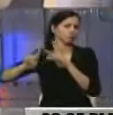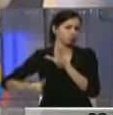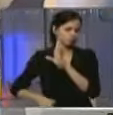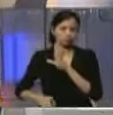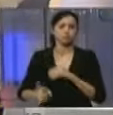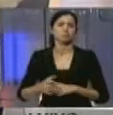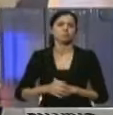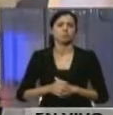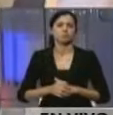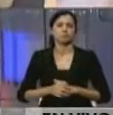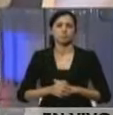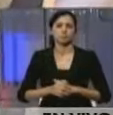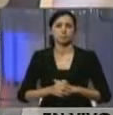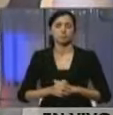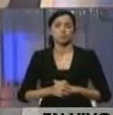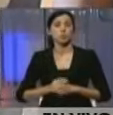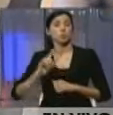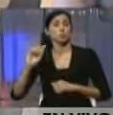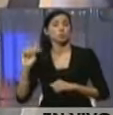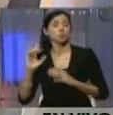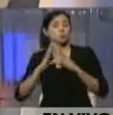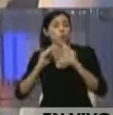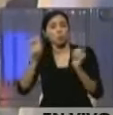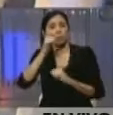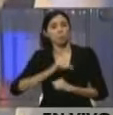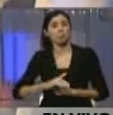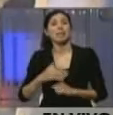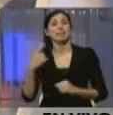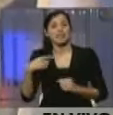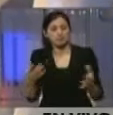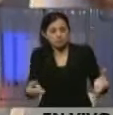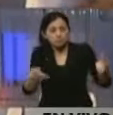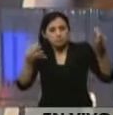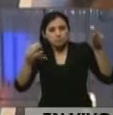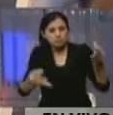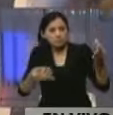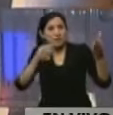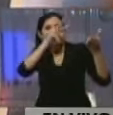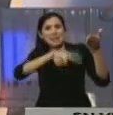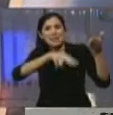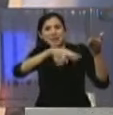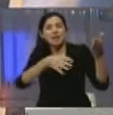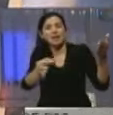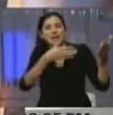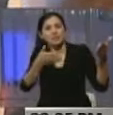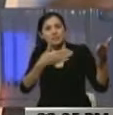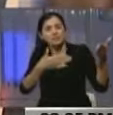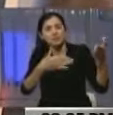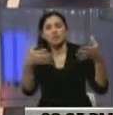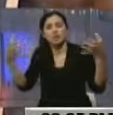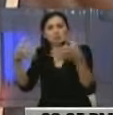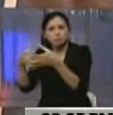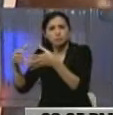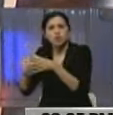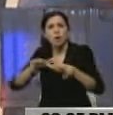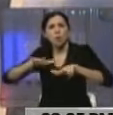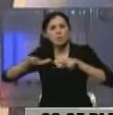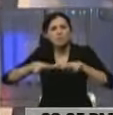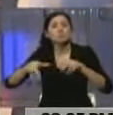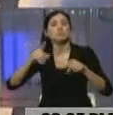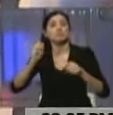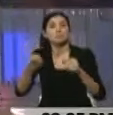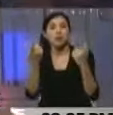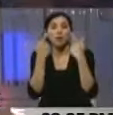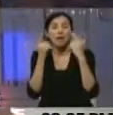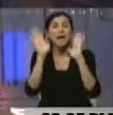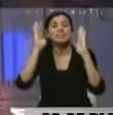etcétera, etcétera. Que todo nuestro pueblo lo tenga. Todas las unidades de batalla Bolívar Chávez, VC,